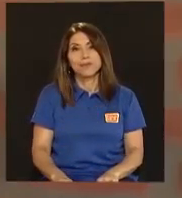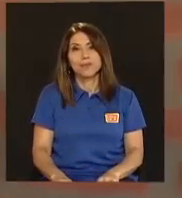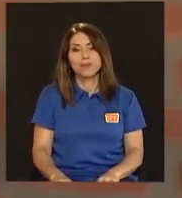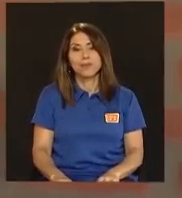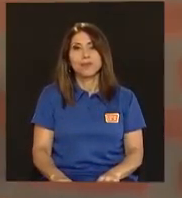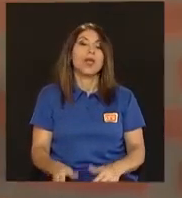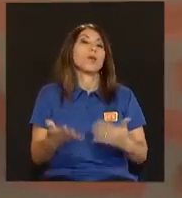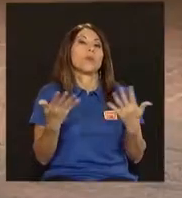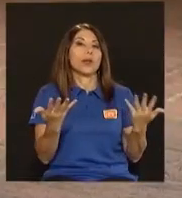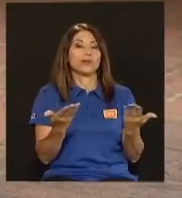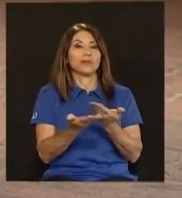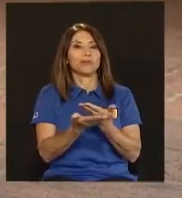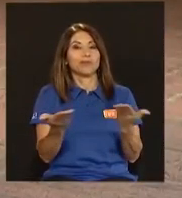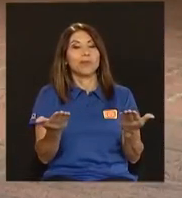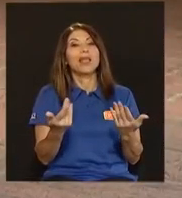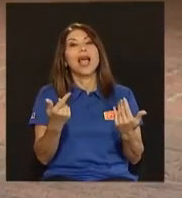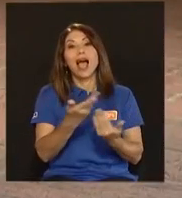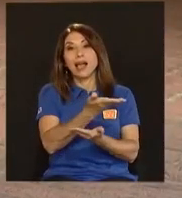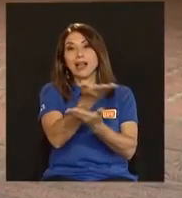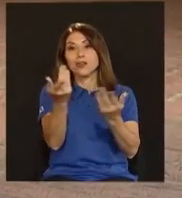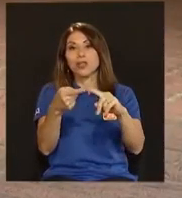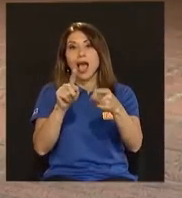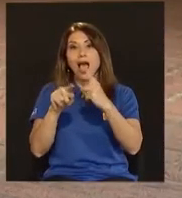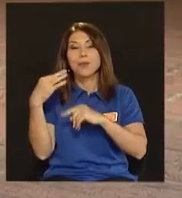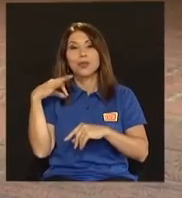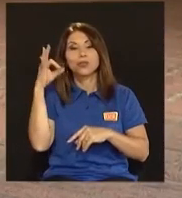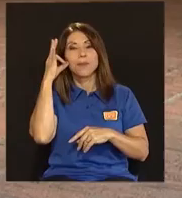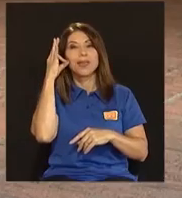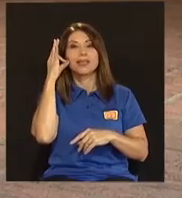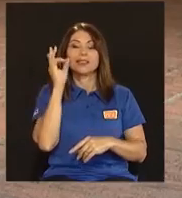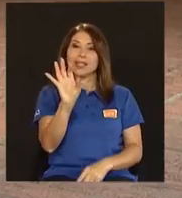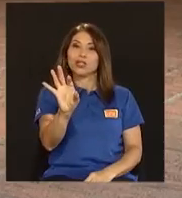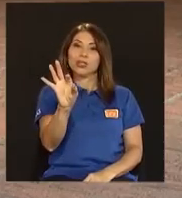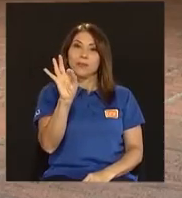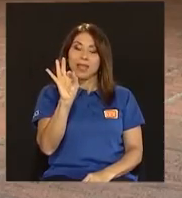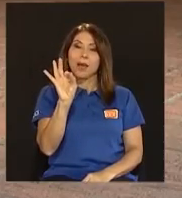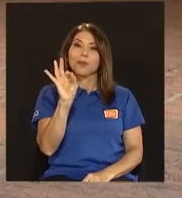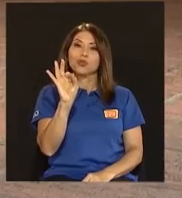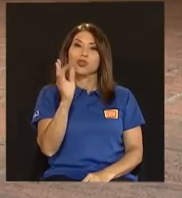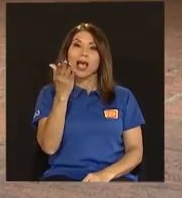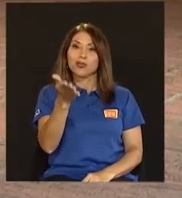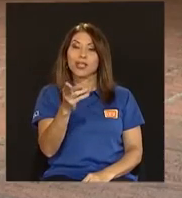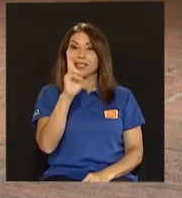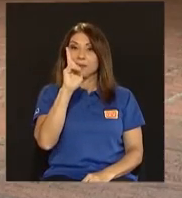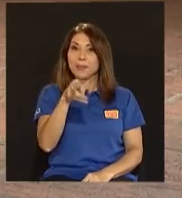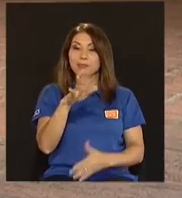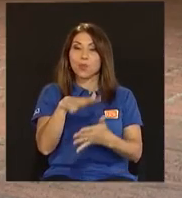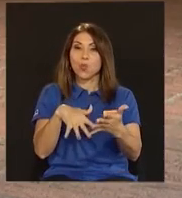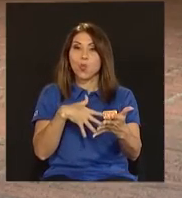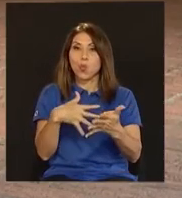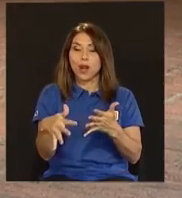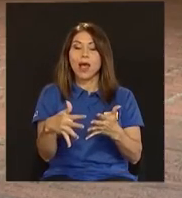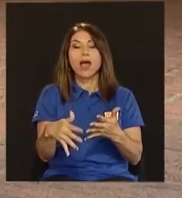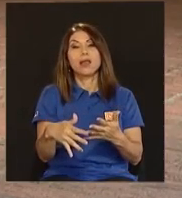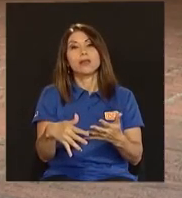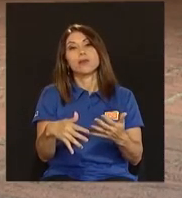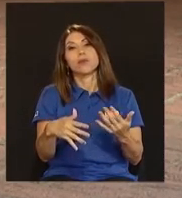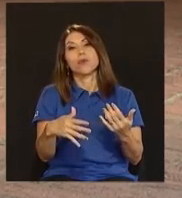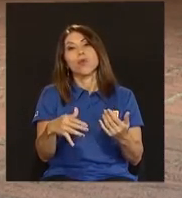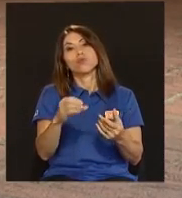Estupendo, y a las amigas y amigos los invitamos a que en los mismos tiempos y circunstancias o en